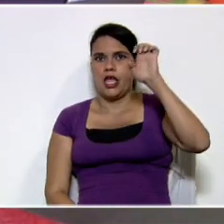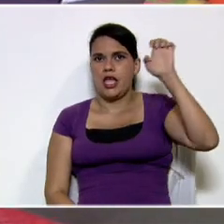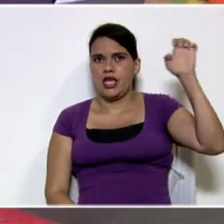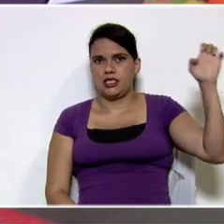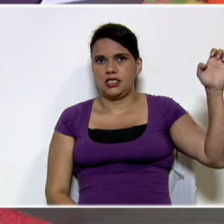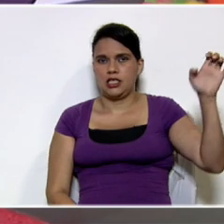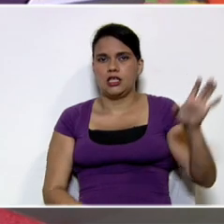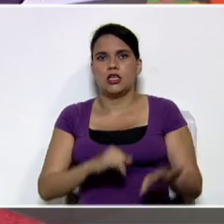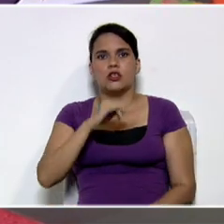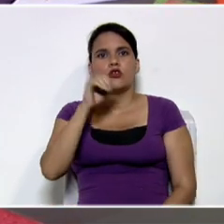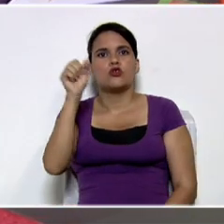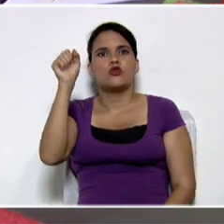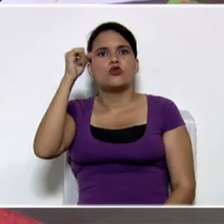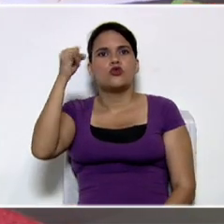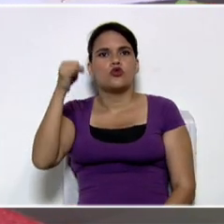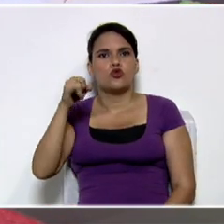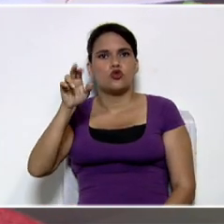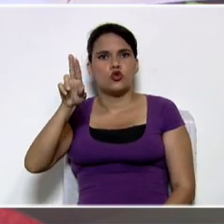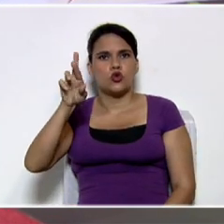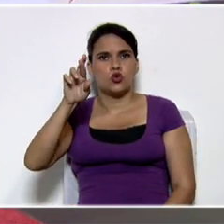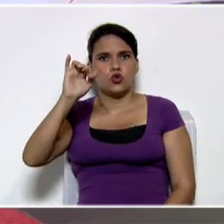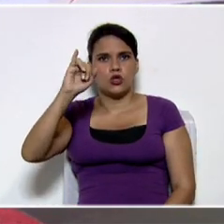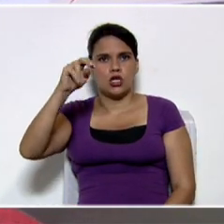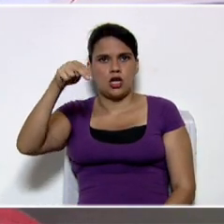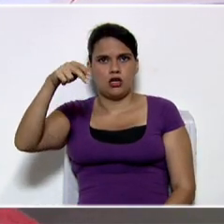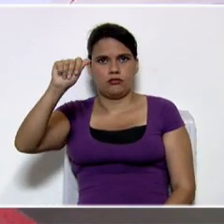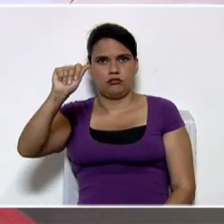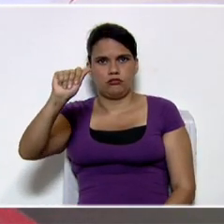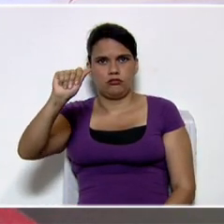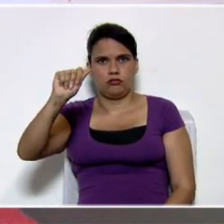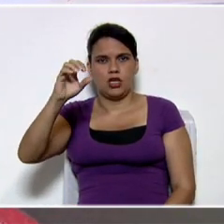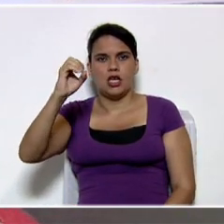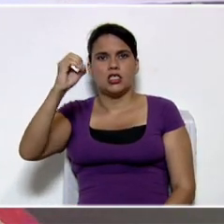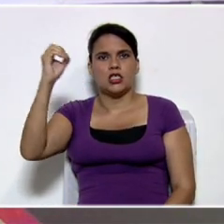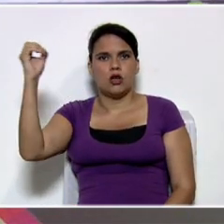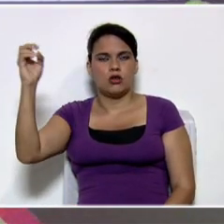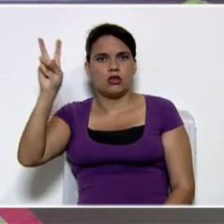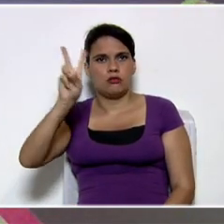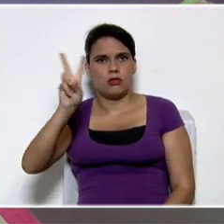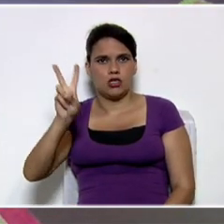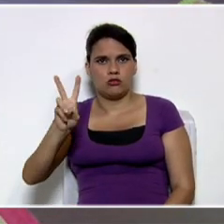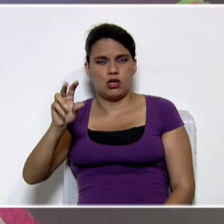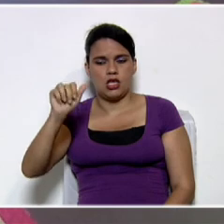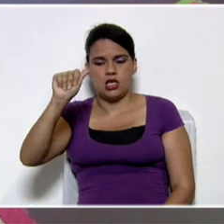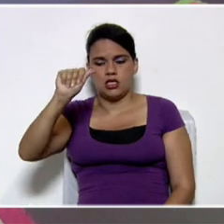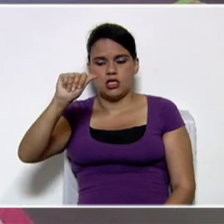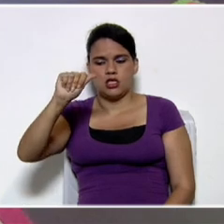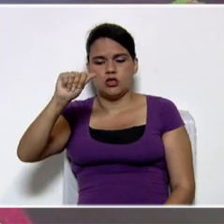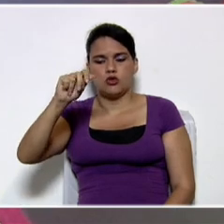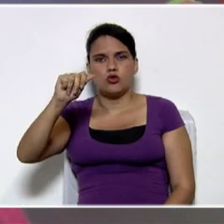Surinam. Hacia el oeste, con Venezuela y Brasil. Y hacia el sur, con Brasil.